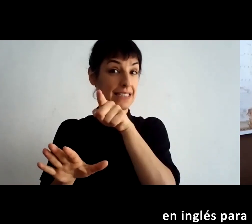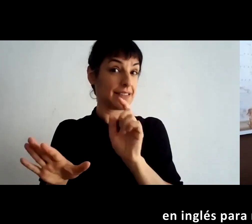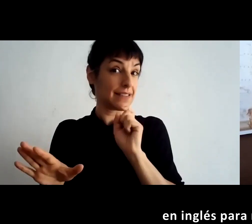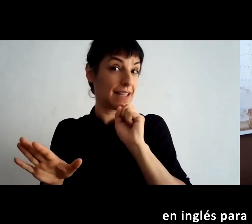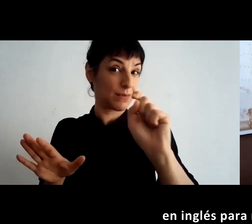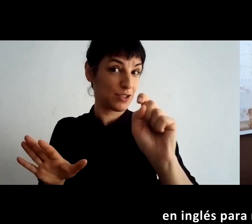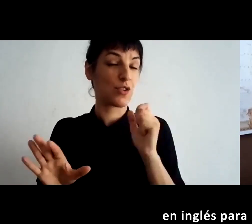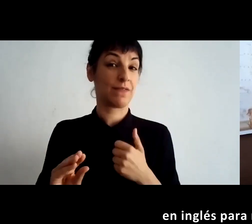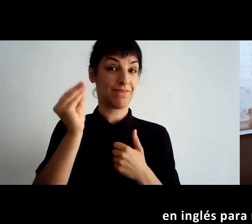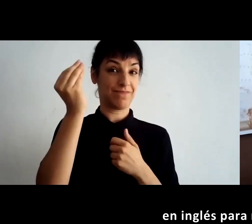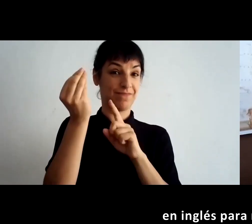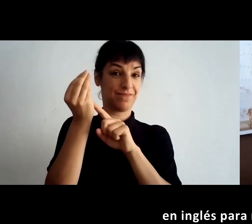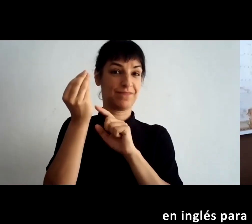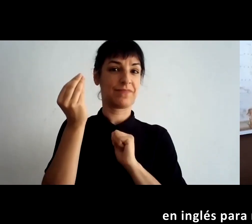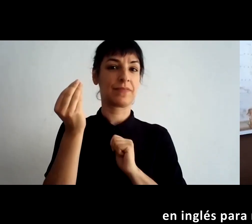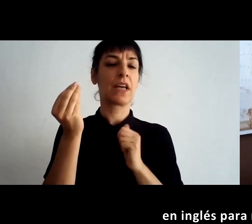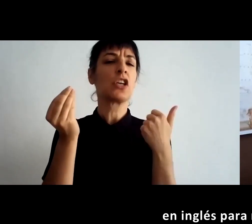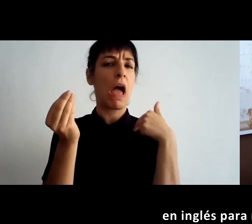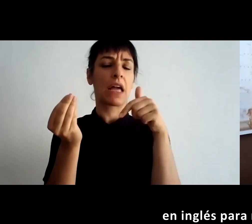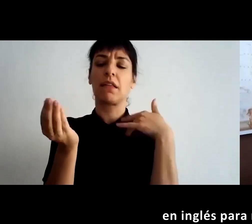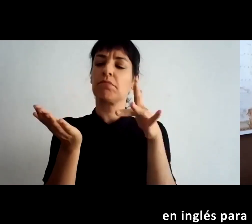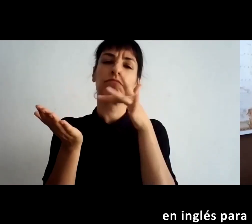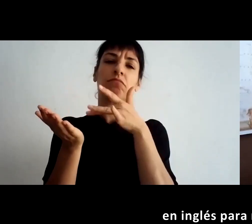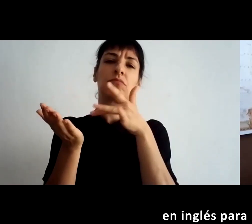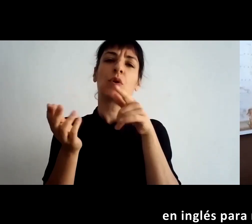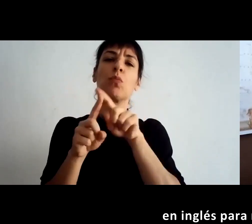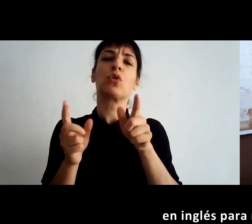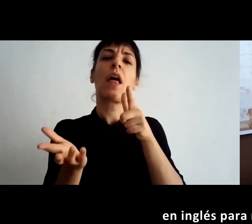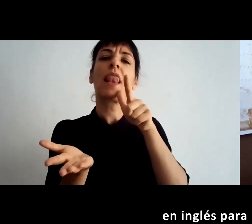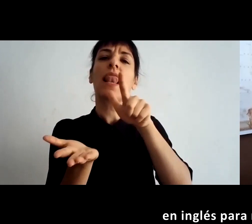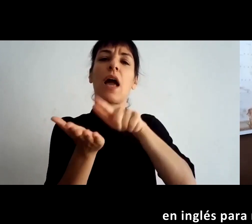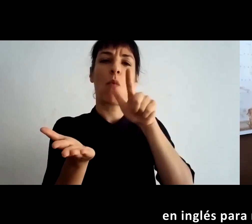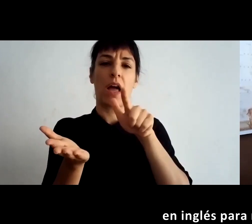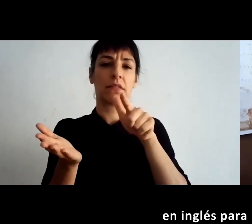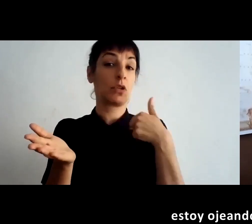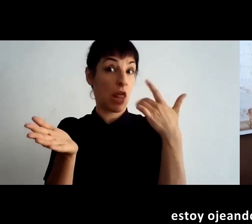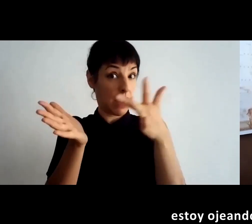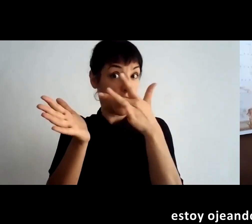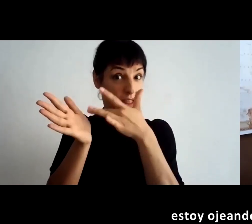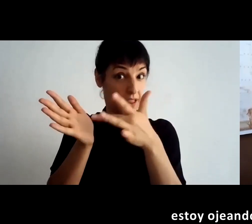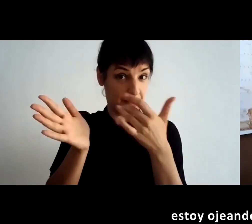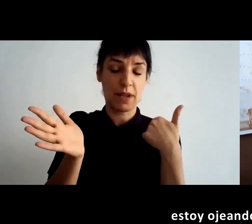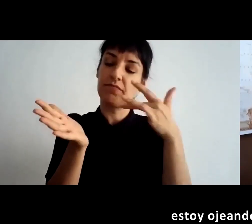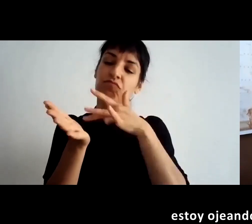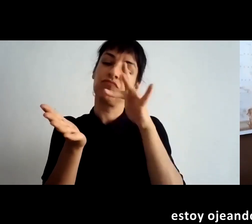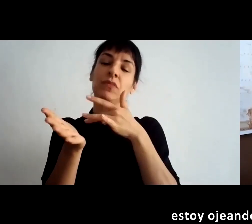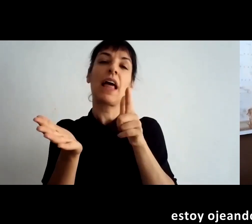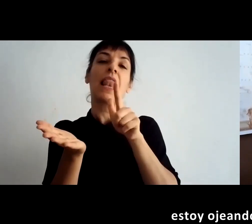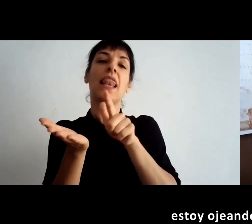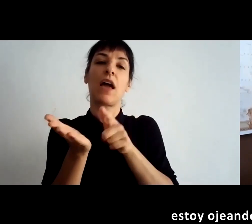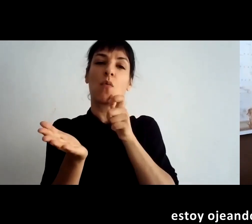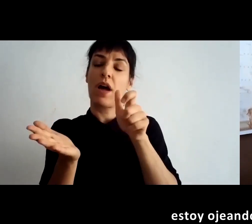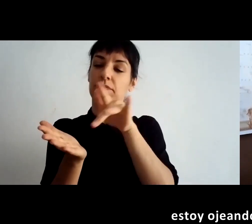señas, y voy a buscar aquí lengua. Estoy hojeando el libro, ¿eh? Busco aquí